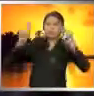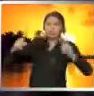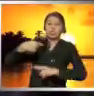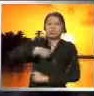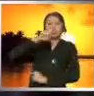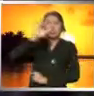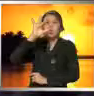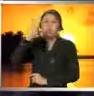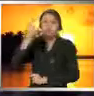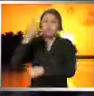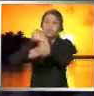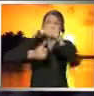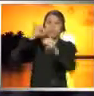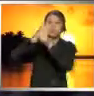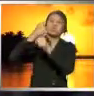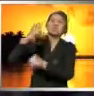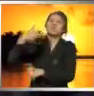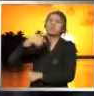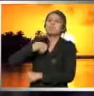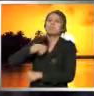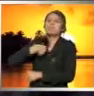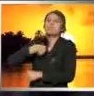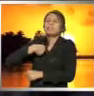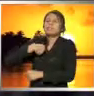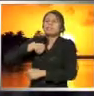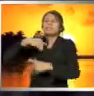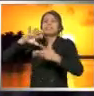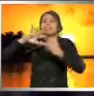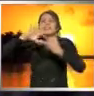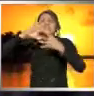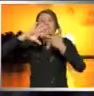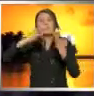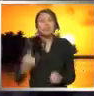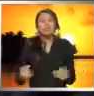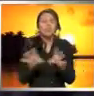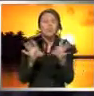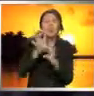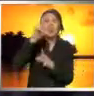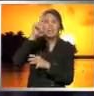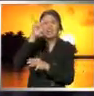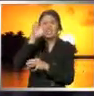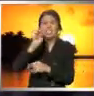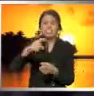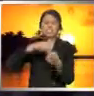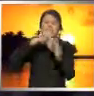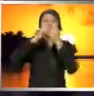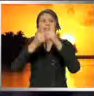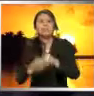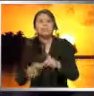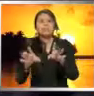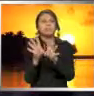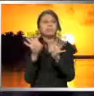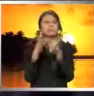que yo misma entré en la etapa de la crisis de la edad madura, que tenía que ver con cambios